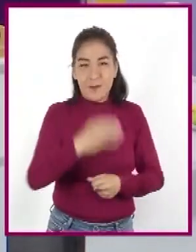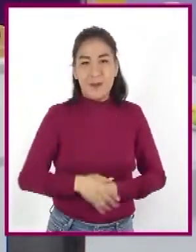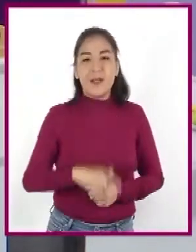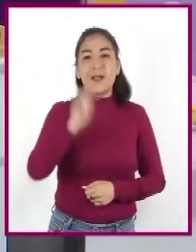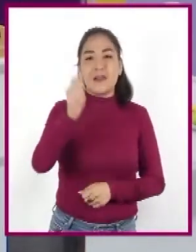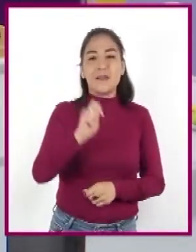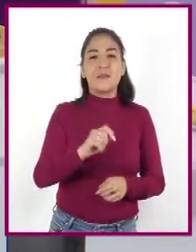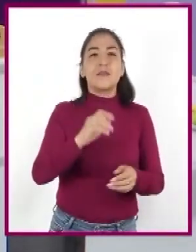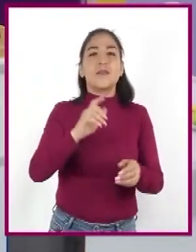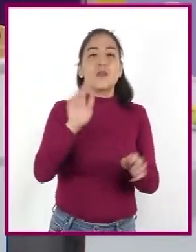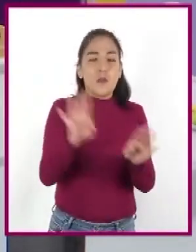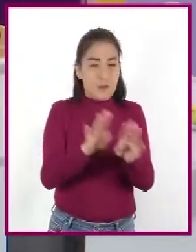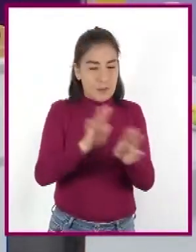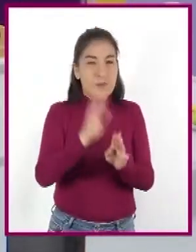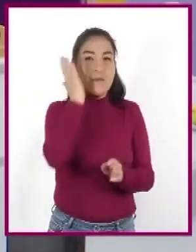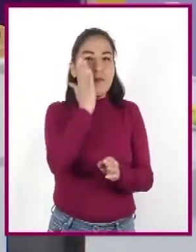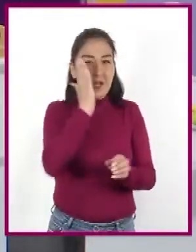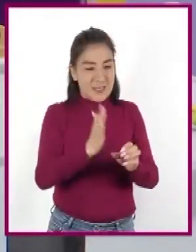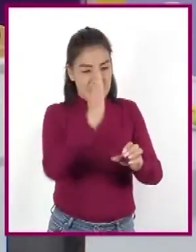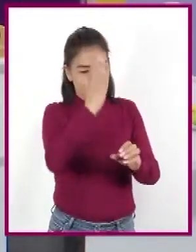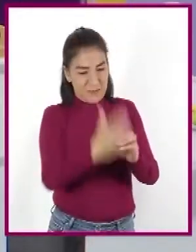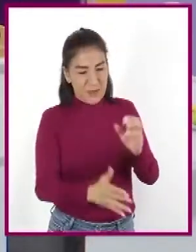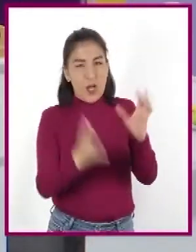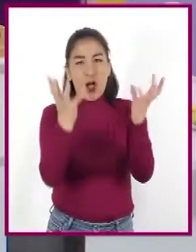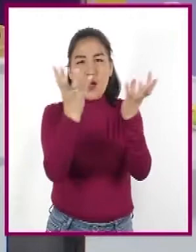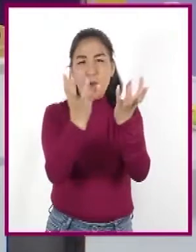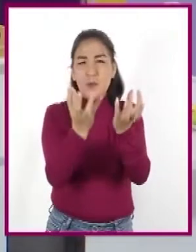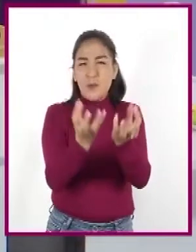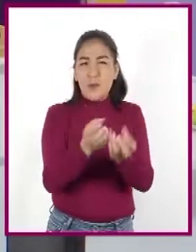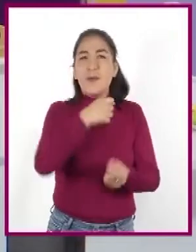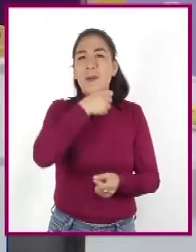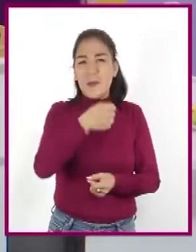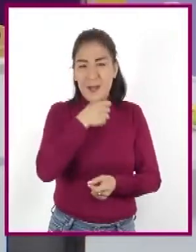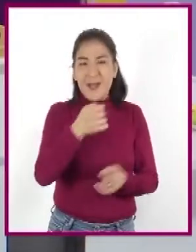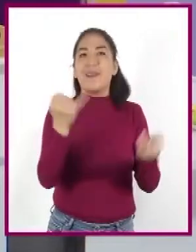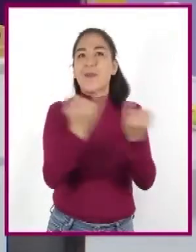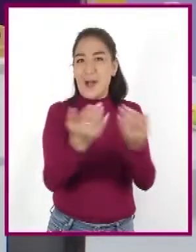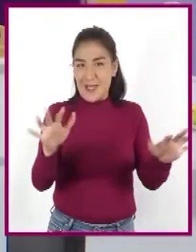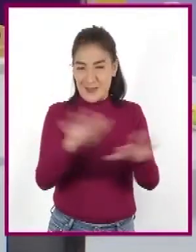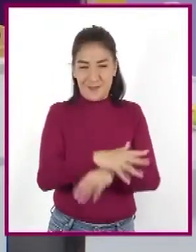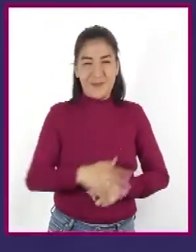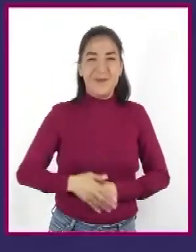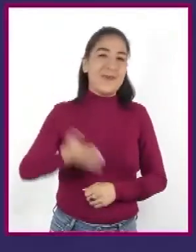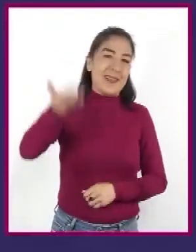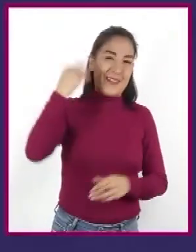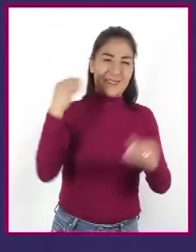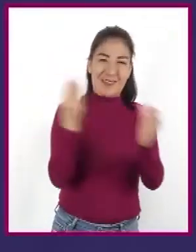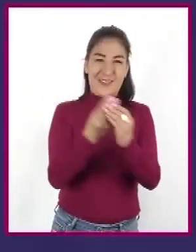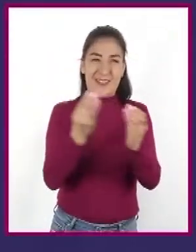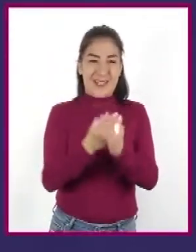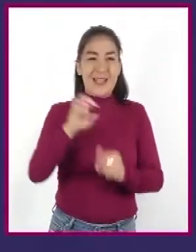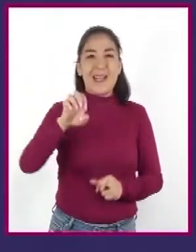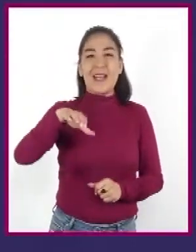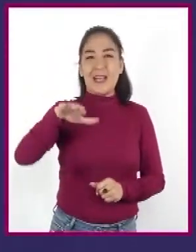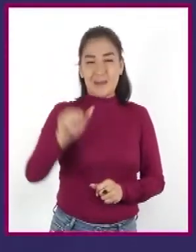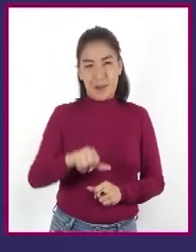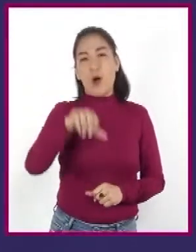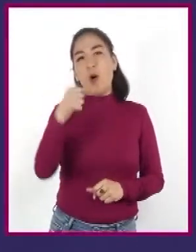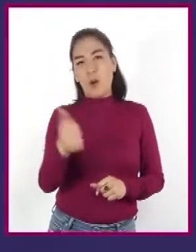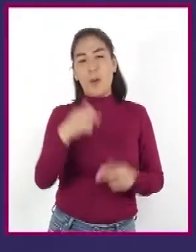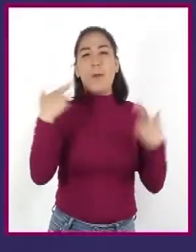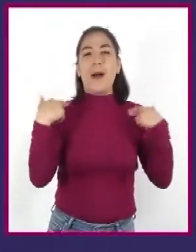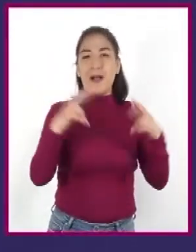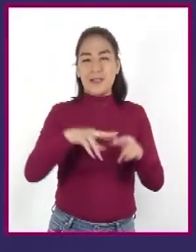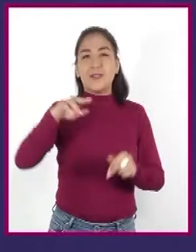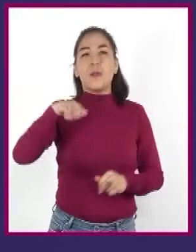trozo de manzana, por mencionar algunos. En la sesión anterior, con la maestra Emma y con el maestro Marco,